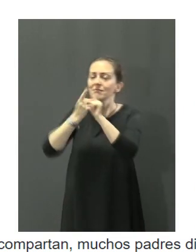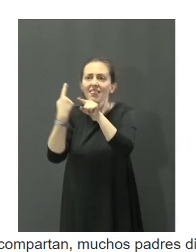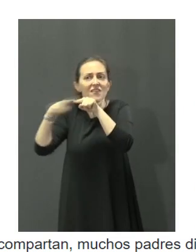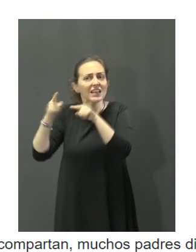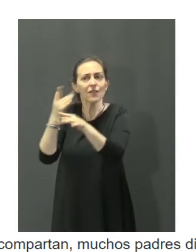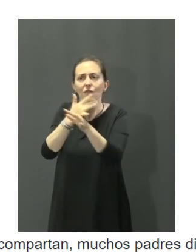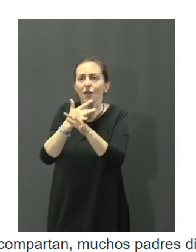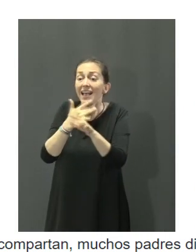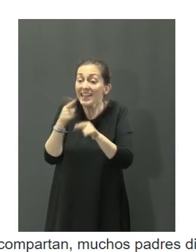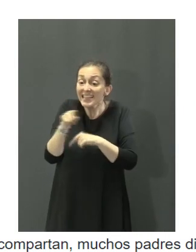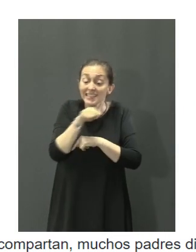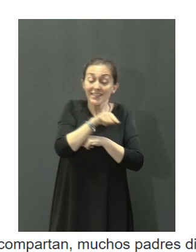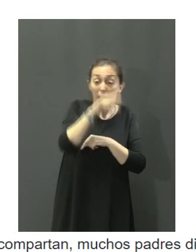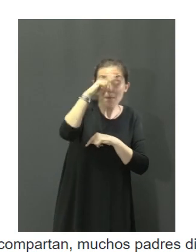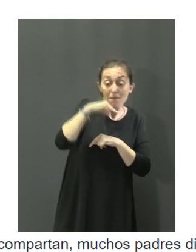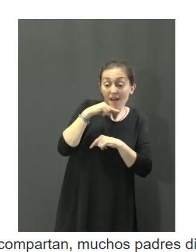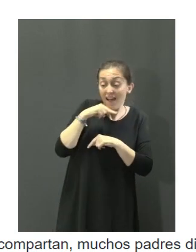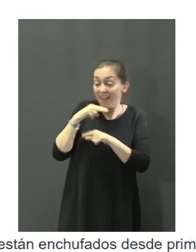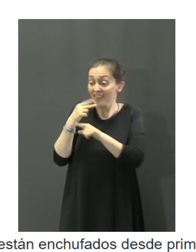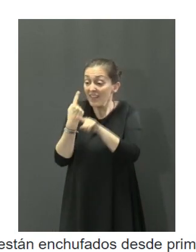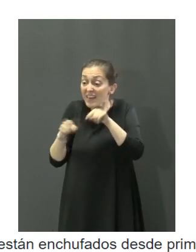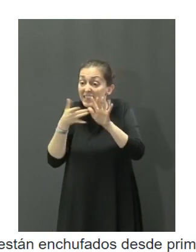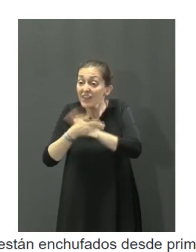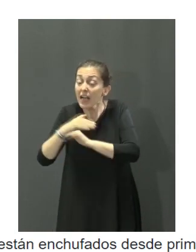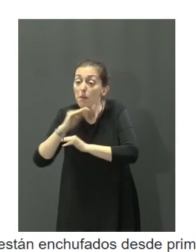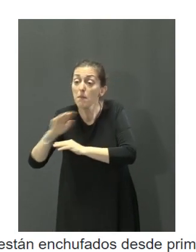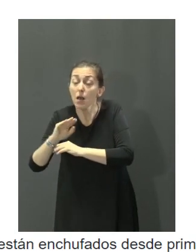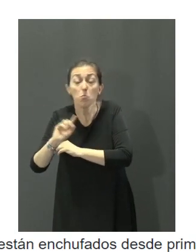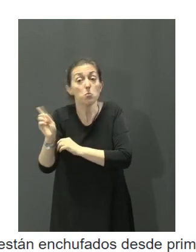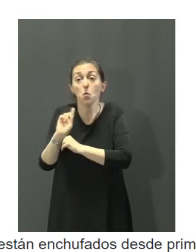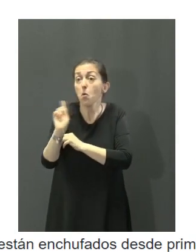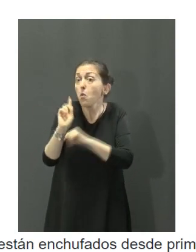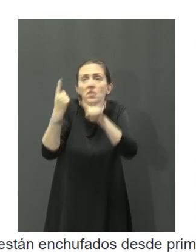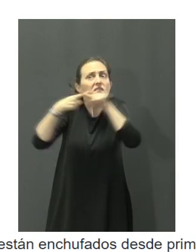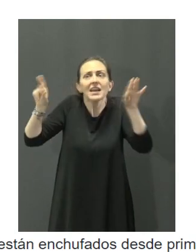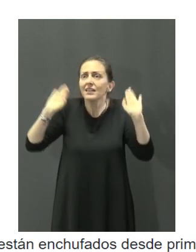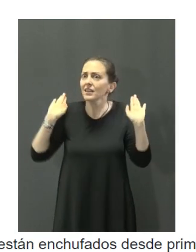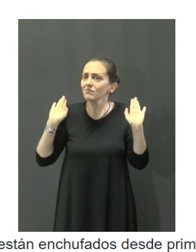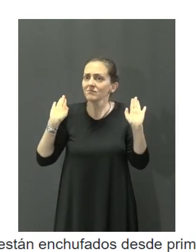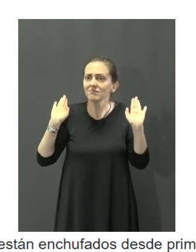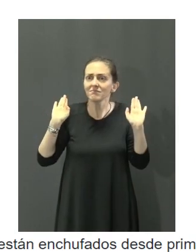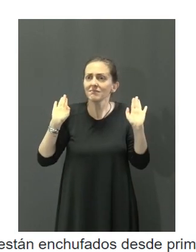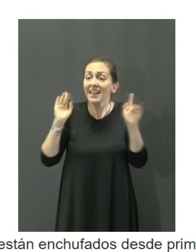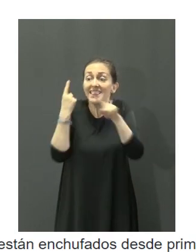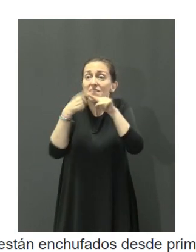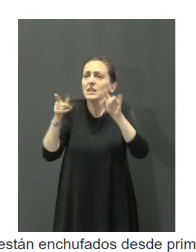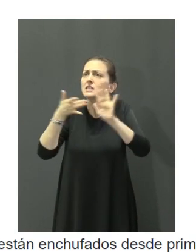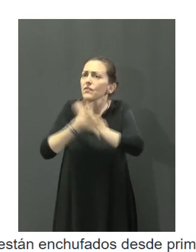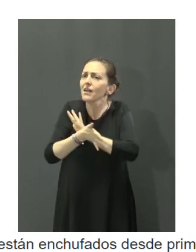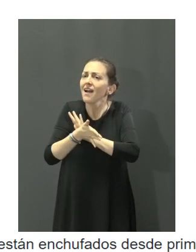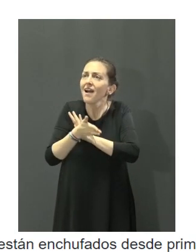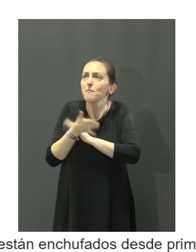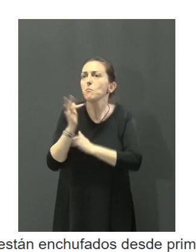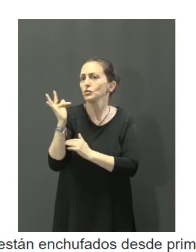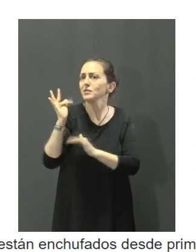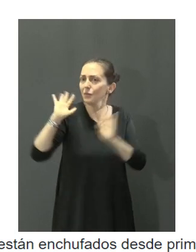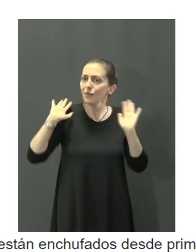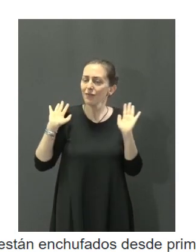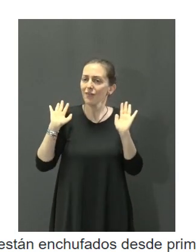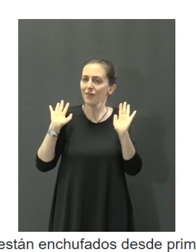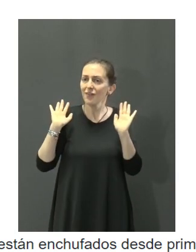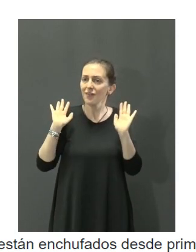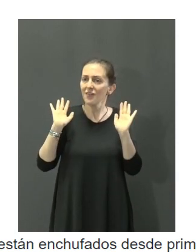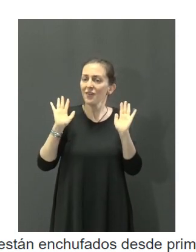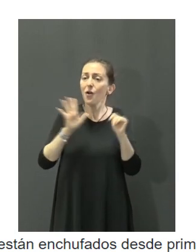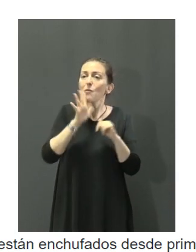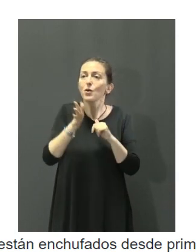que lo hagan diferente a ti no significa que sea malo, es todo lo contrario, es diferente. Y la diferencia siempre es una virtud. Por lo